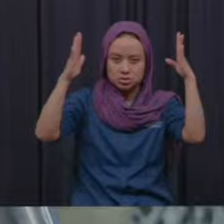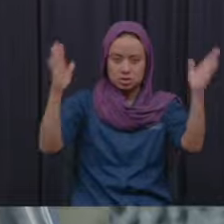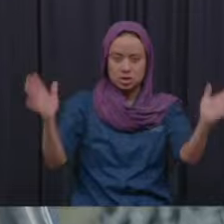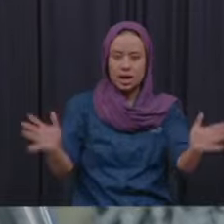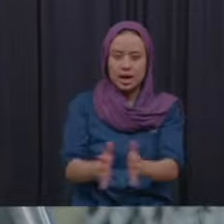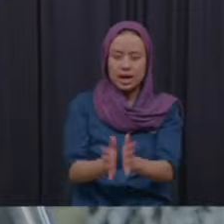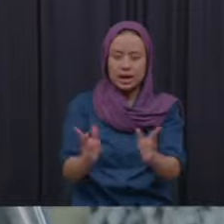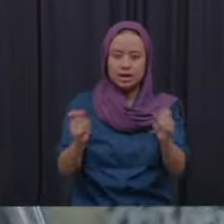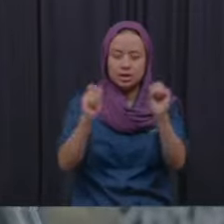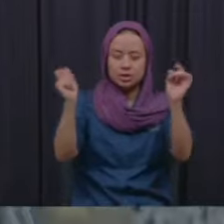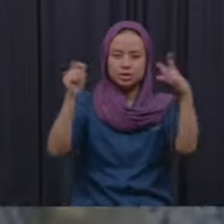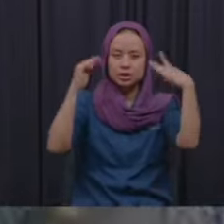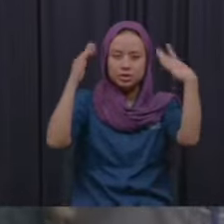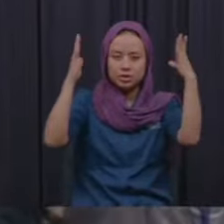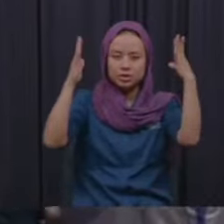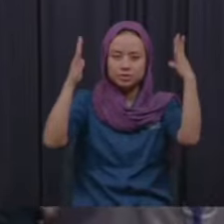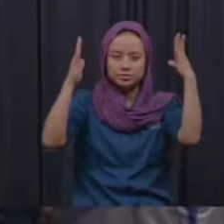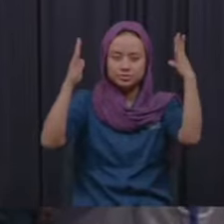aleluya, aleluya.